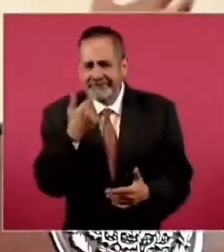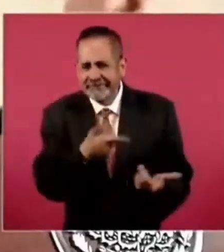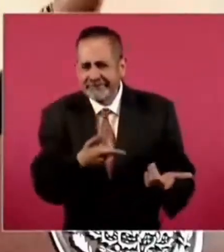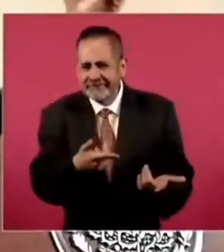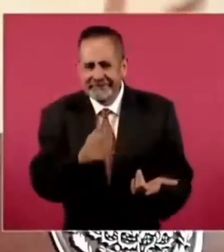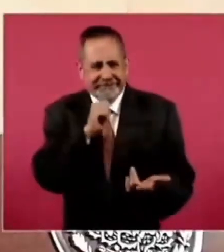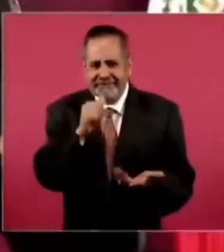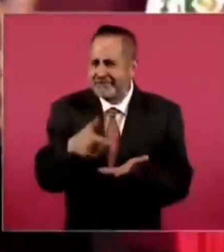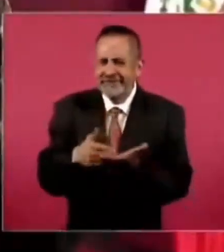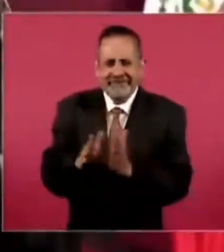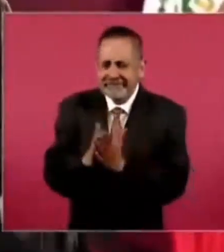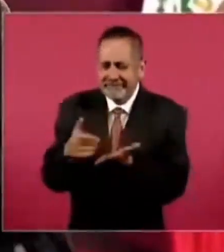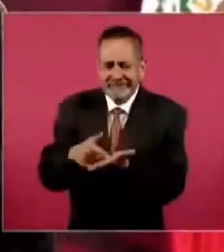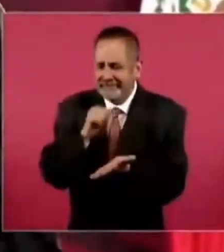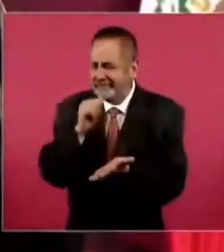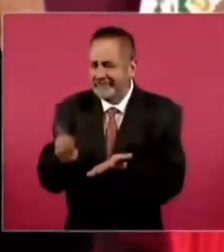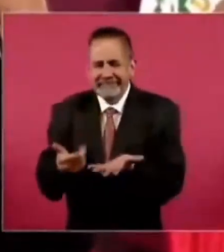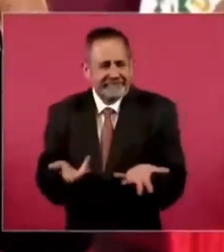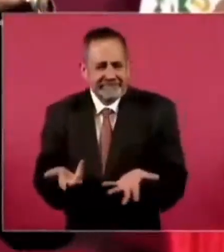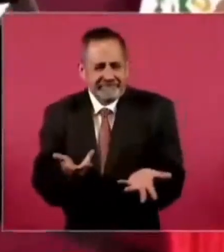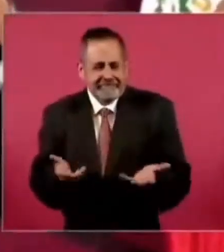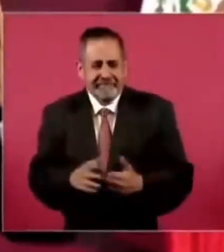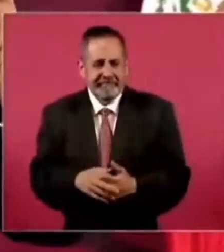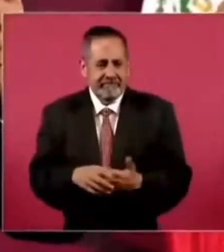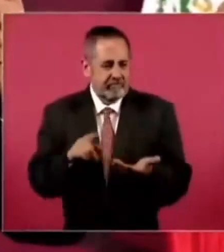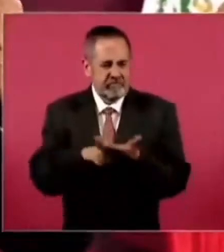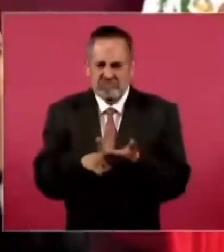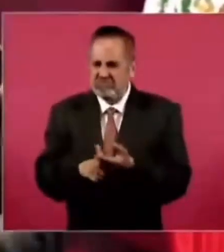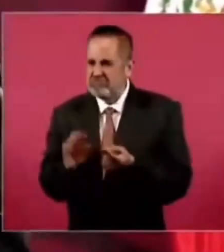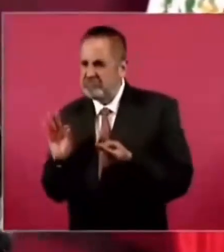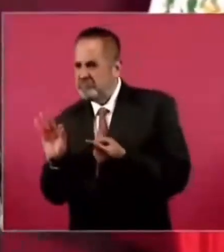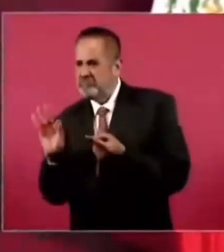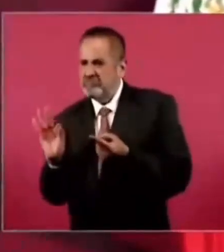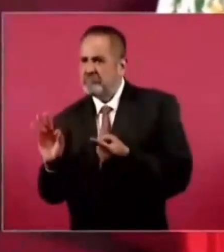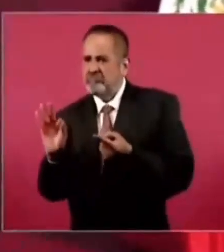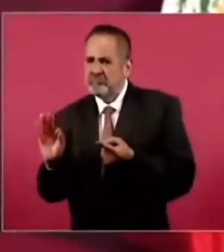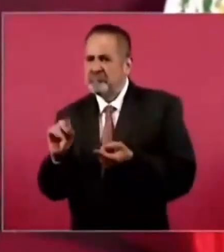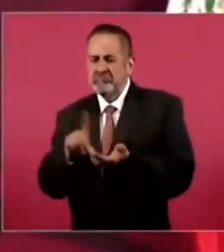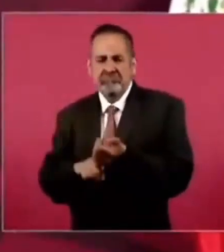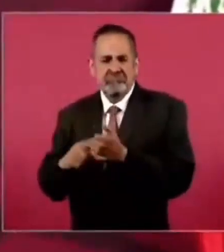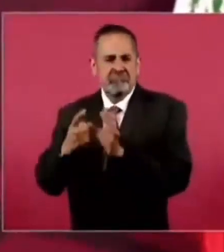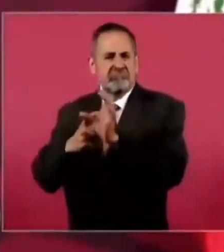hay nada que lleve a ese propósito.